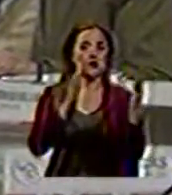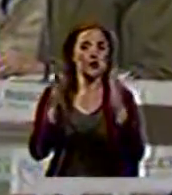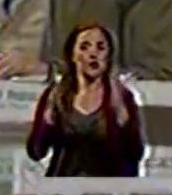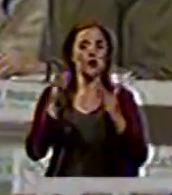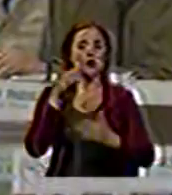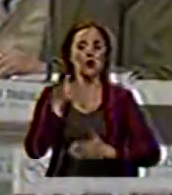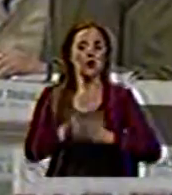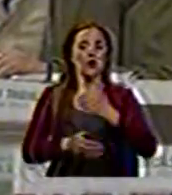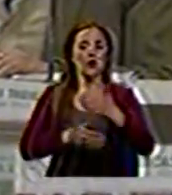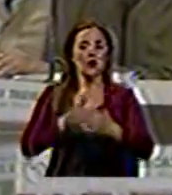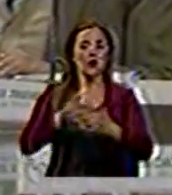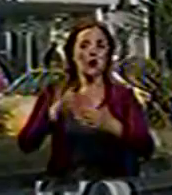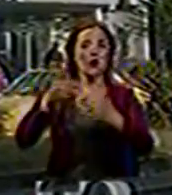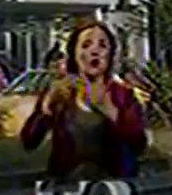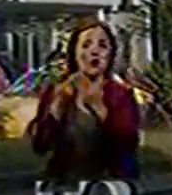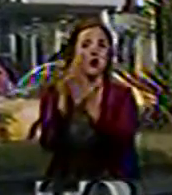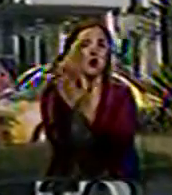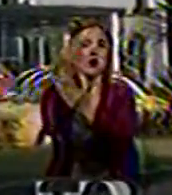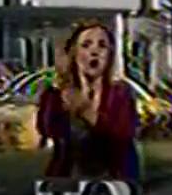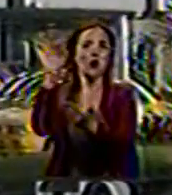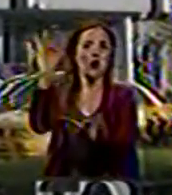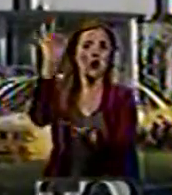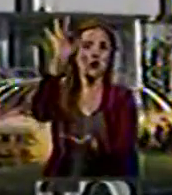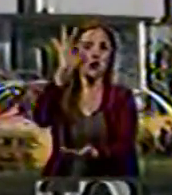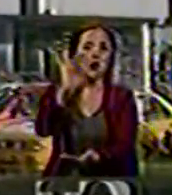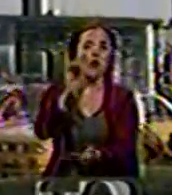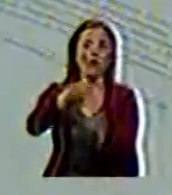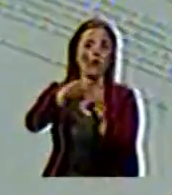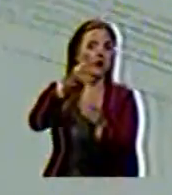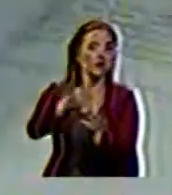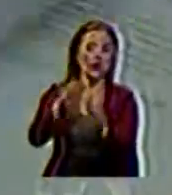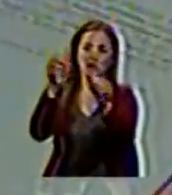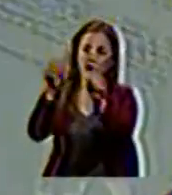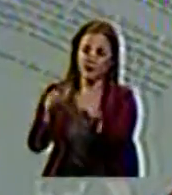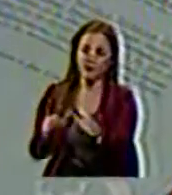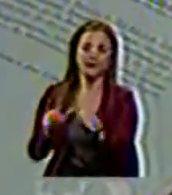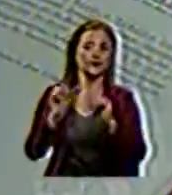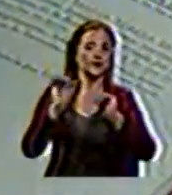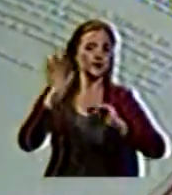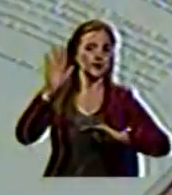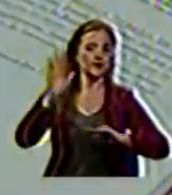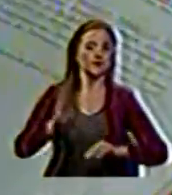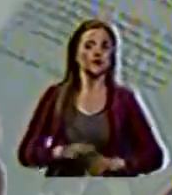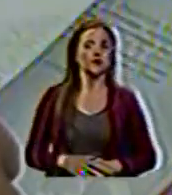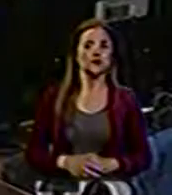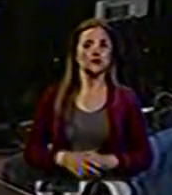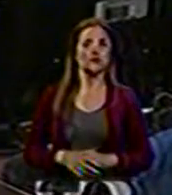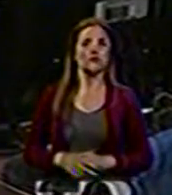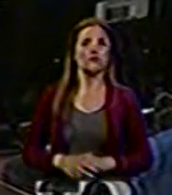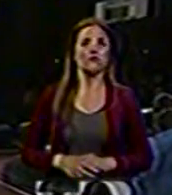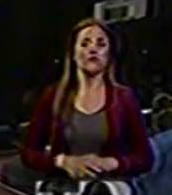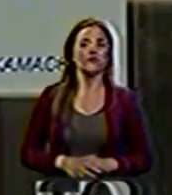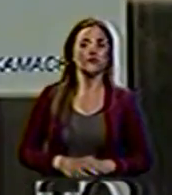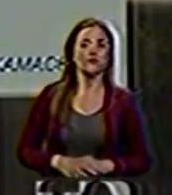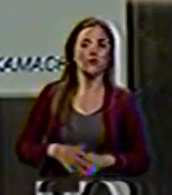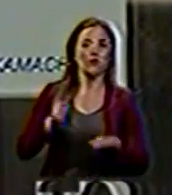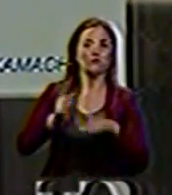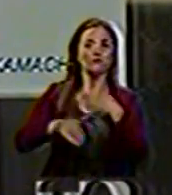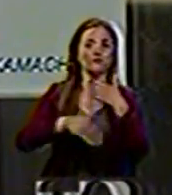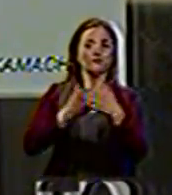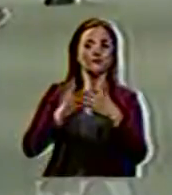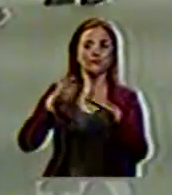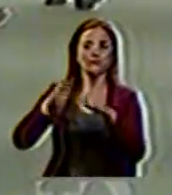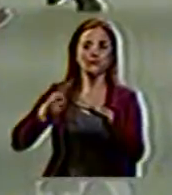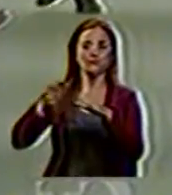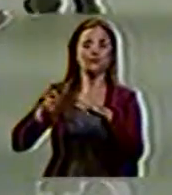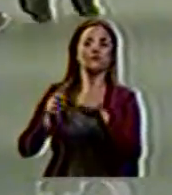el proceso de designación de los jueces definitivos, en tanto que los jueces de primer nivel de todos los